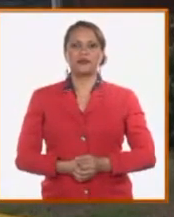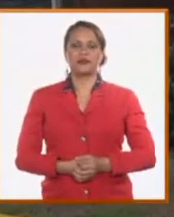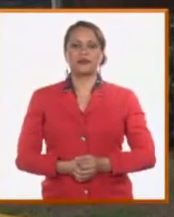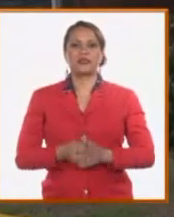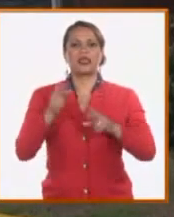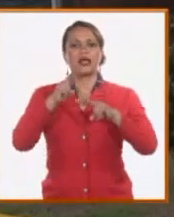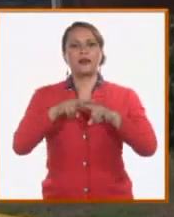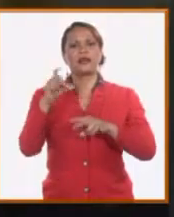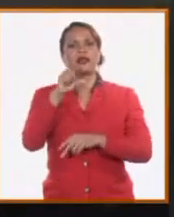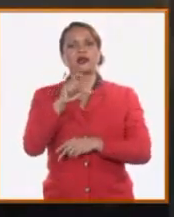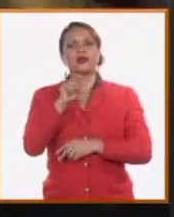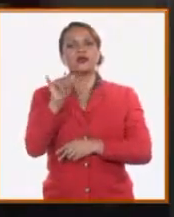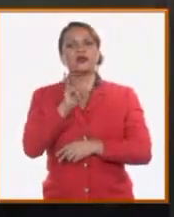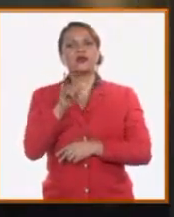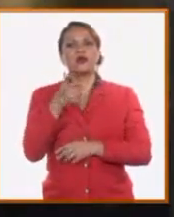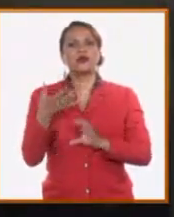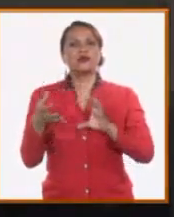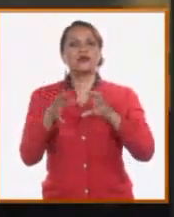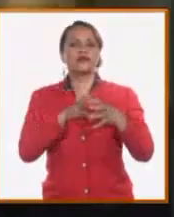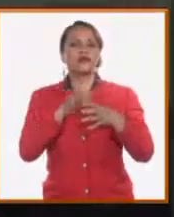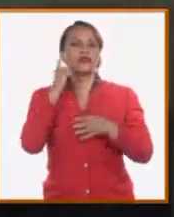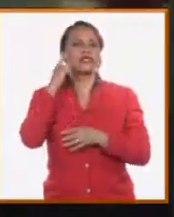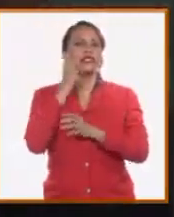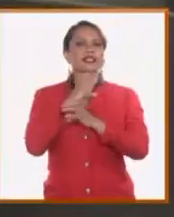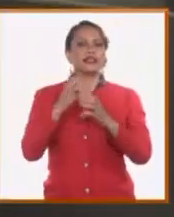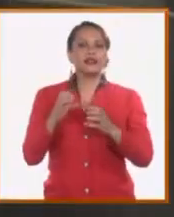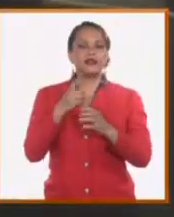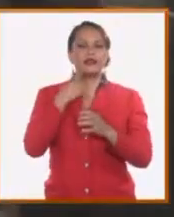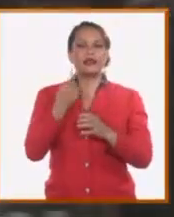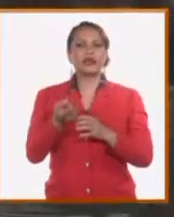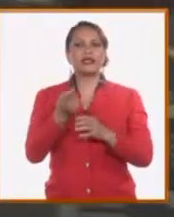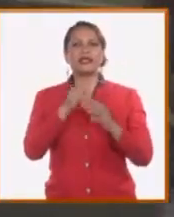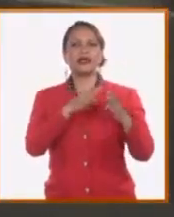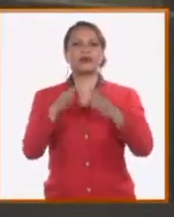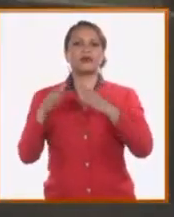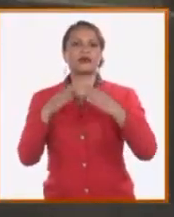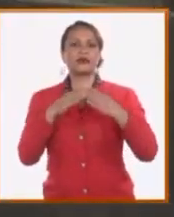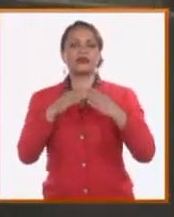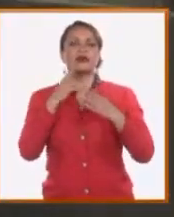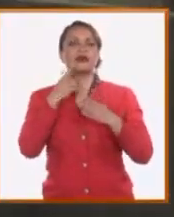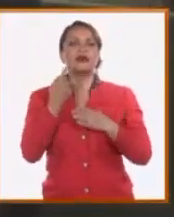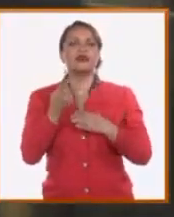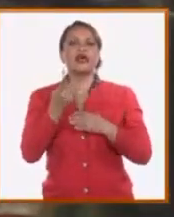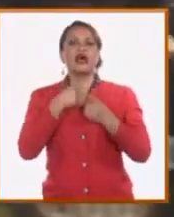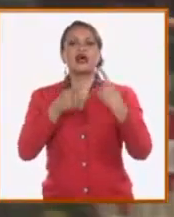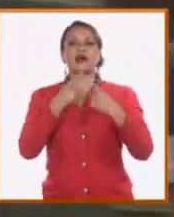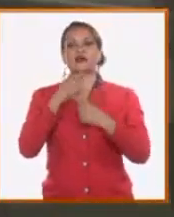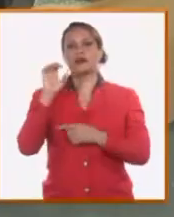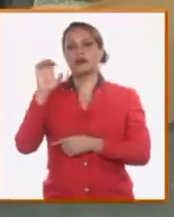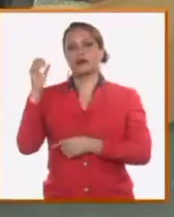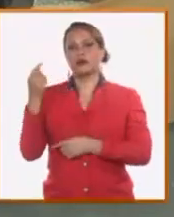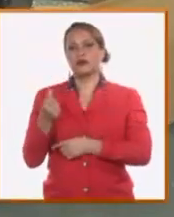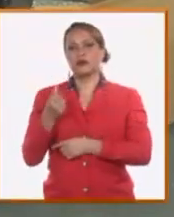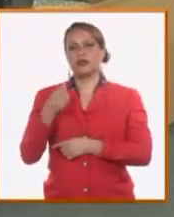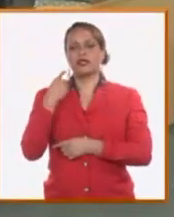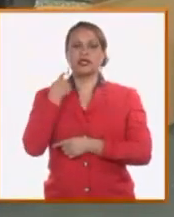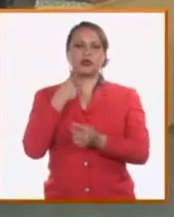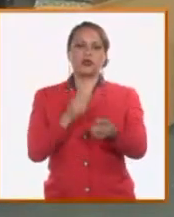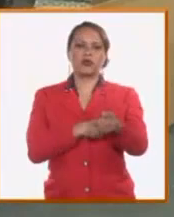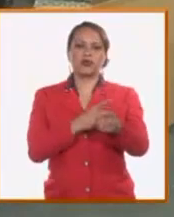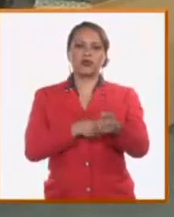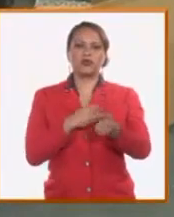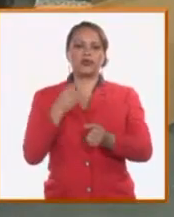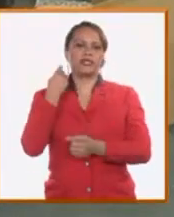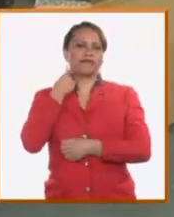Club es también una plataforma científica, respaldo de la comunidad, baluarte económico y abrigo de la tradición ronera